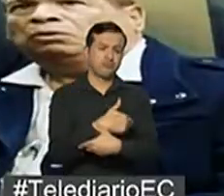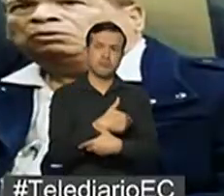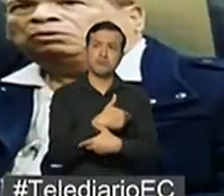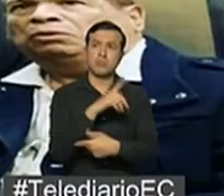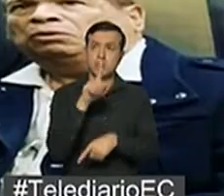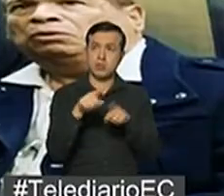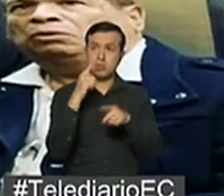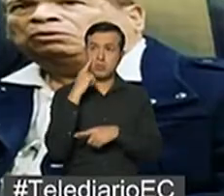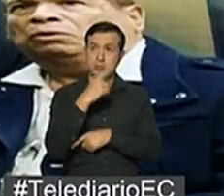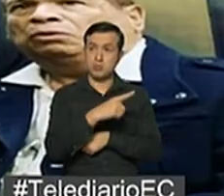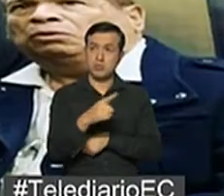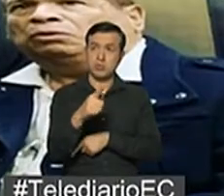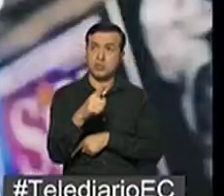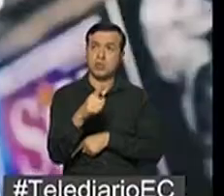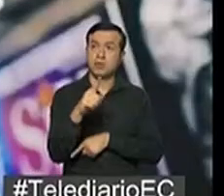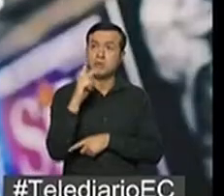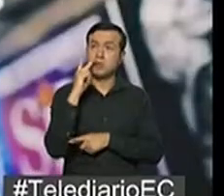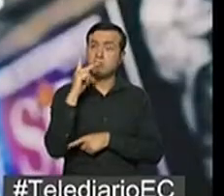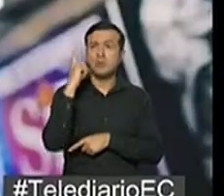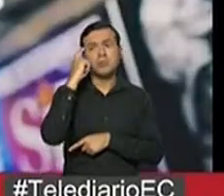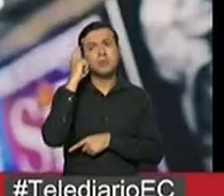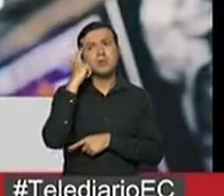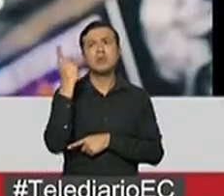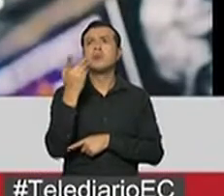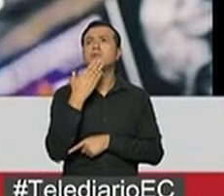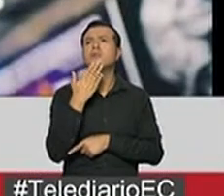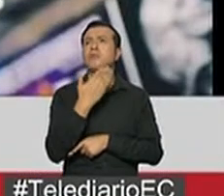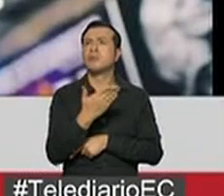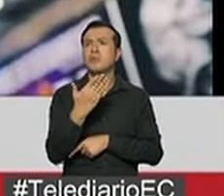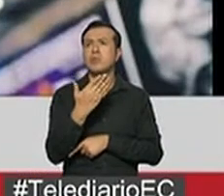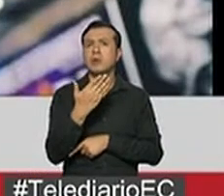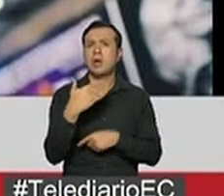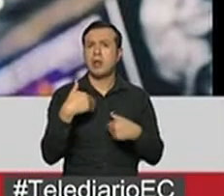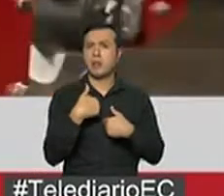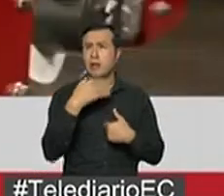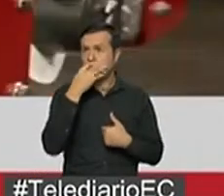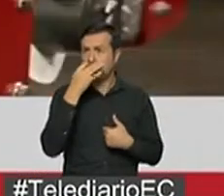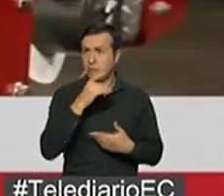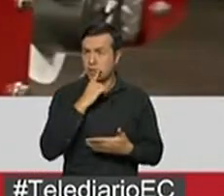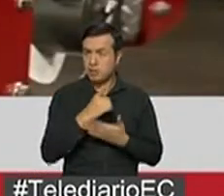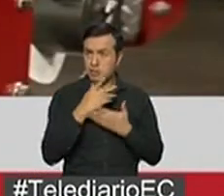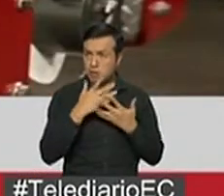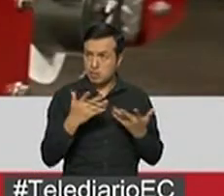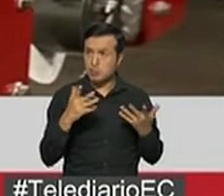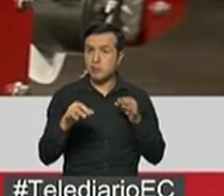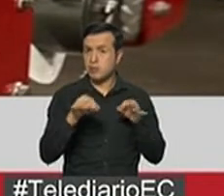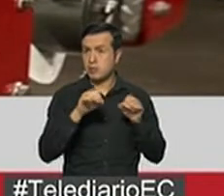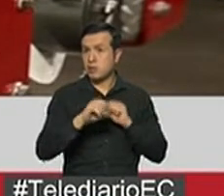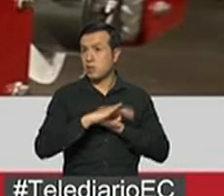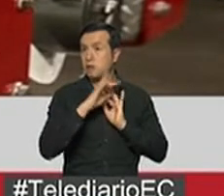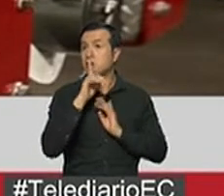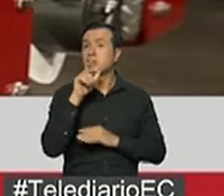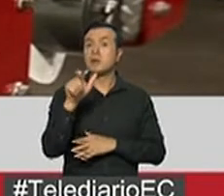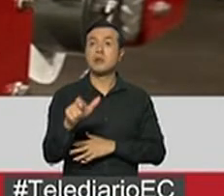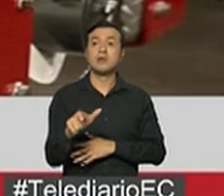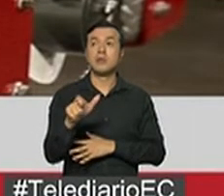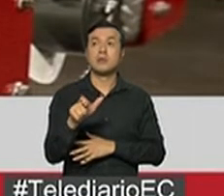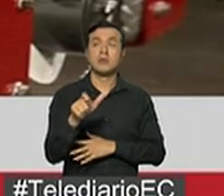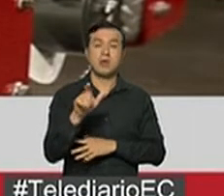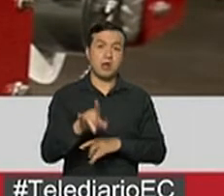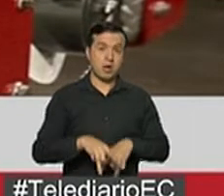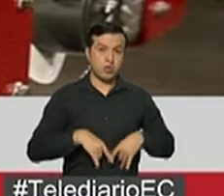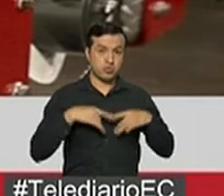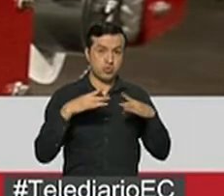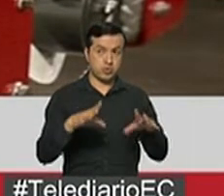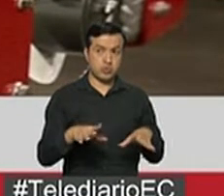incluso al ver al muñeco pensaron que se trataba de un animal real la explicación la tiene la agencia australiana